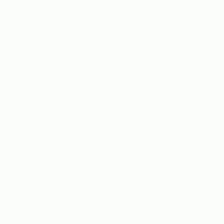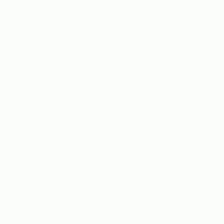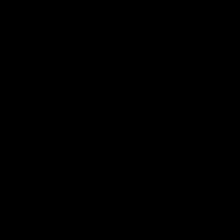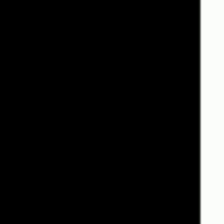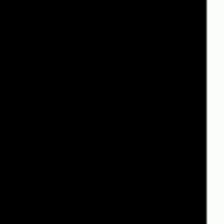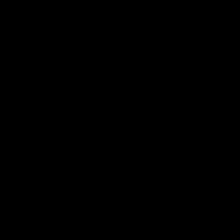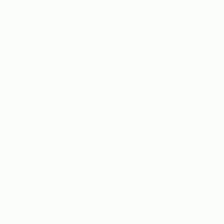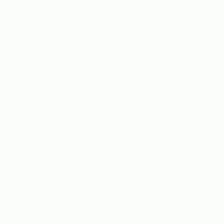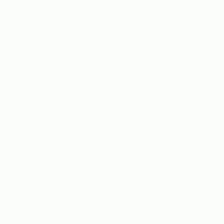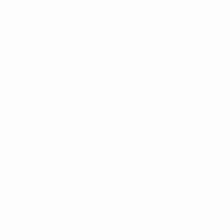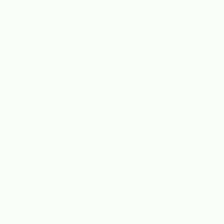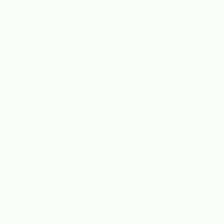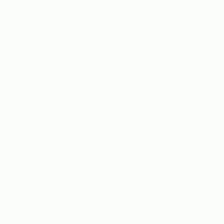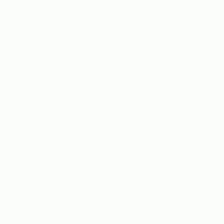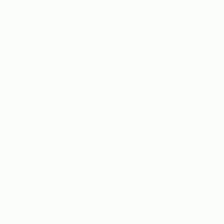¡Gracias!